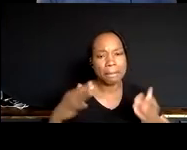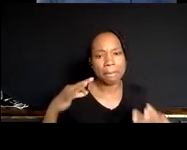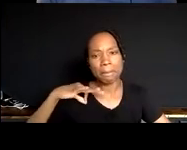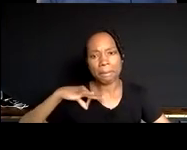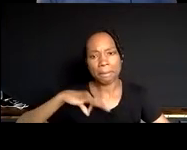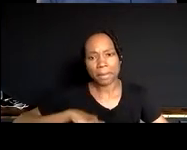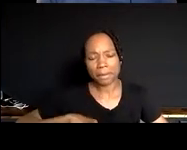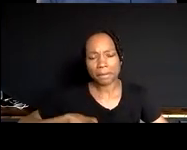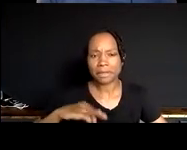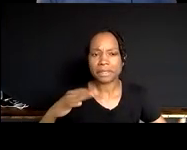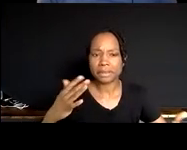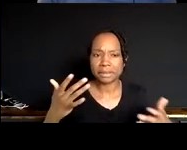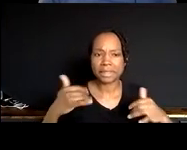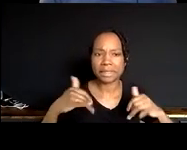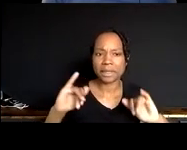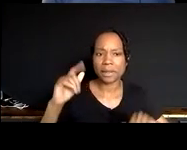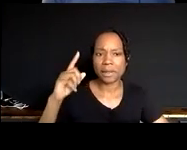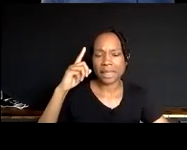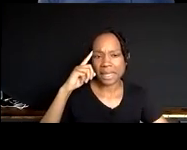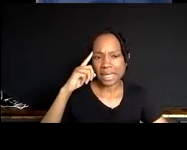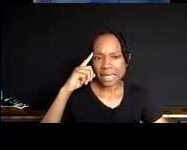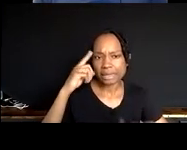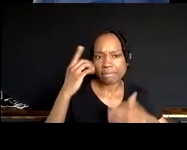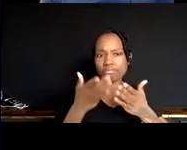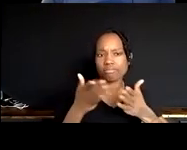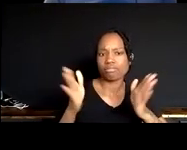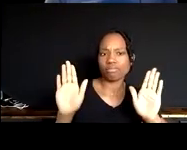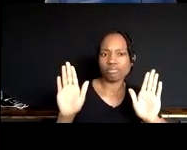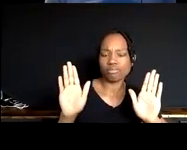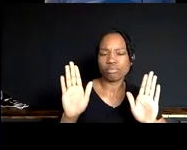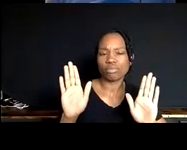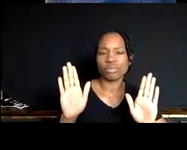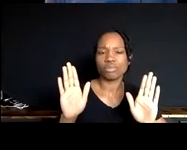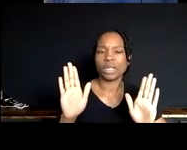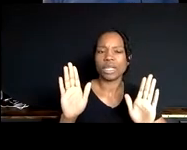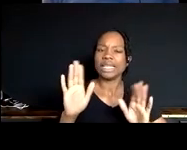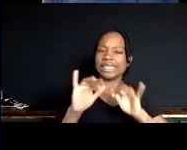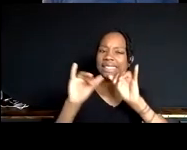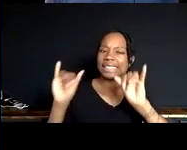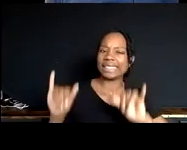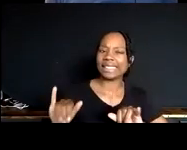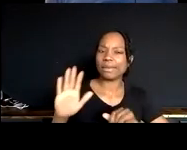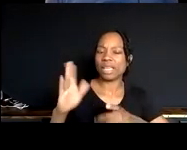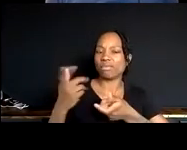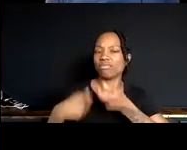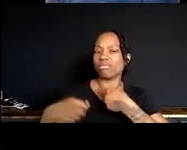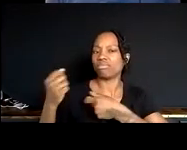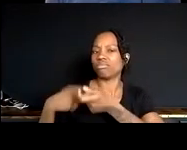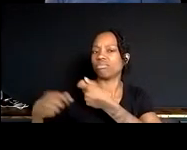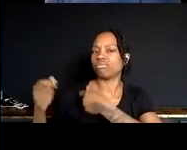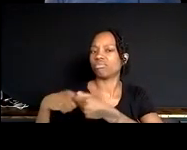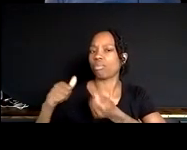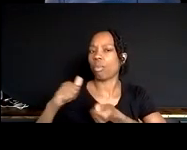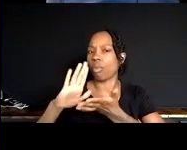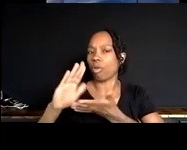Aunque son algunos de los beneficios, pienso que la reconstrucción del sistema